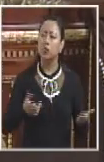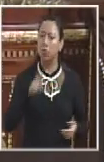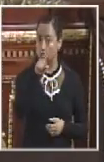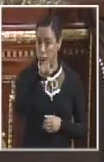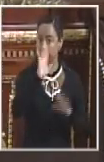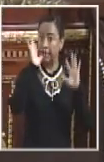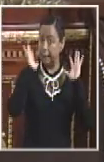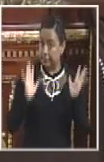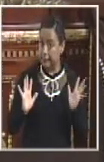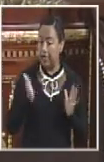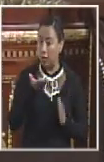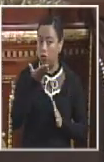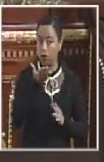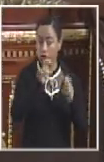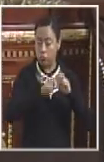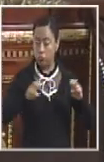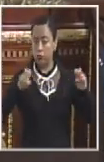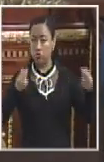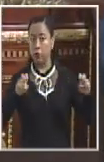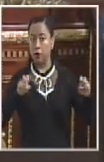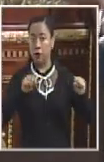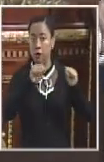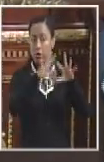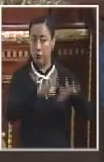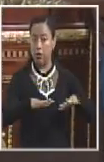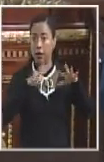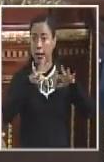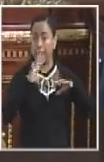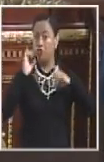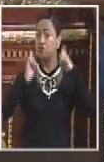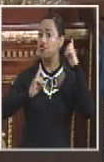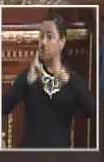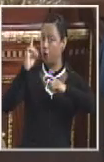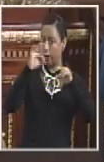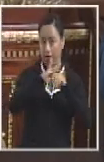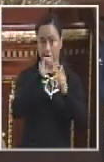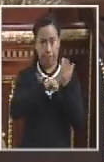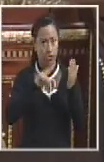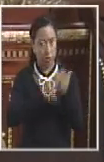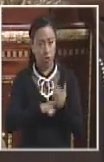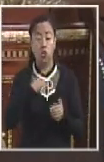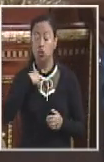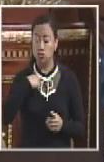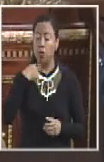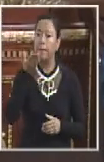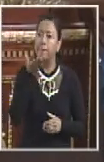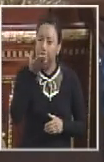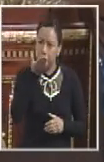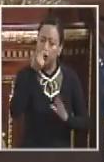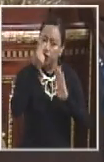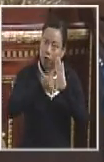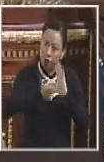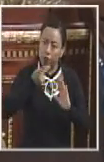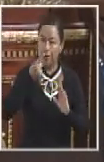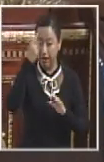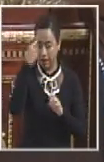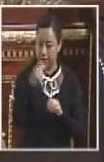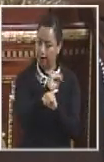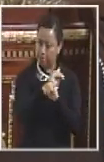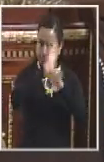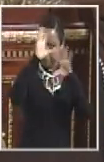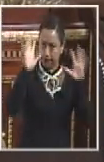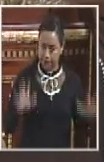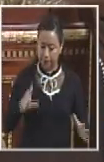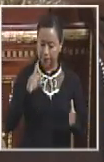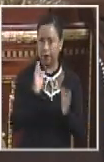puso a consideración del Pleno, hay duda en la votación y pido que se repita para que quede claro y